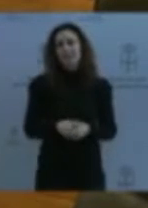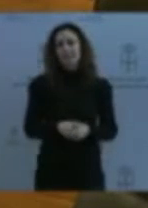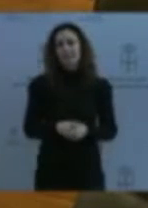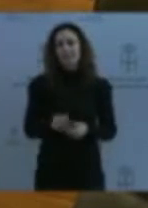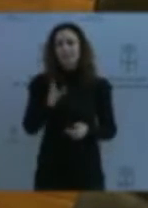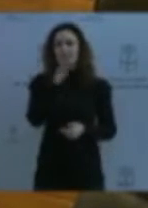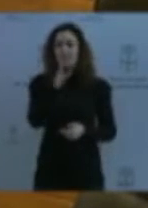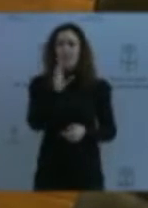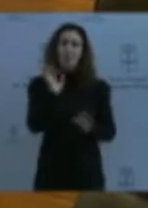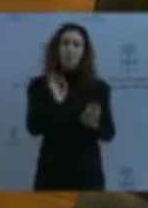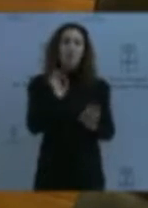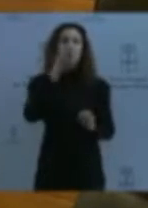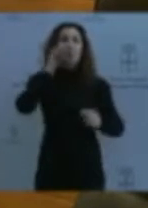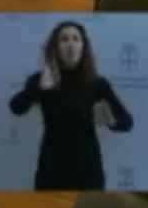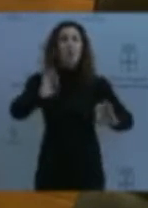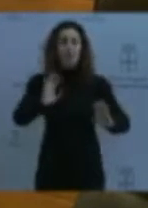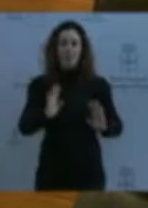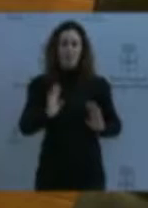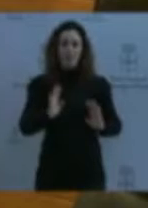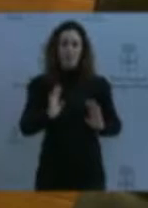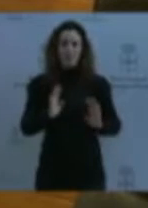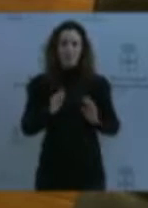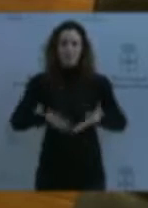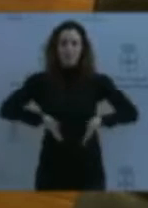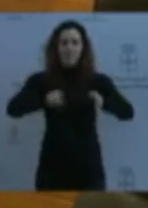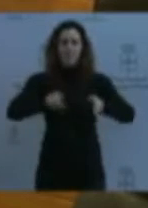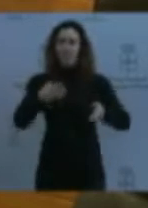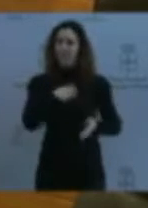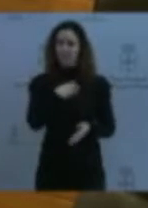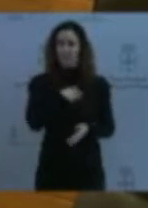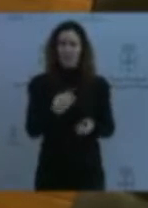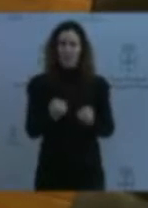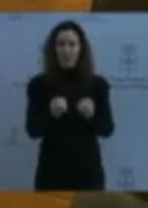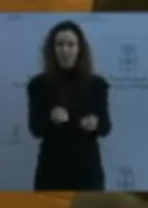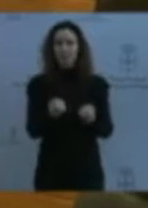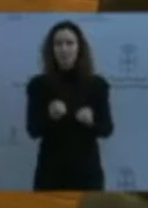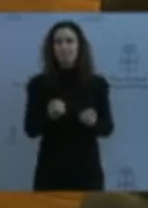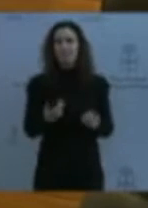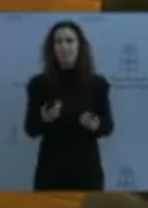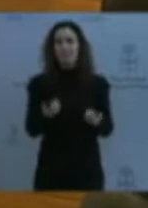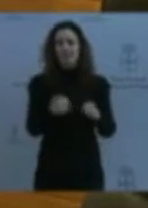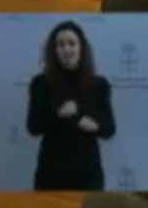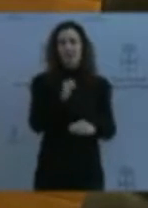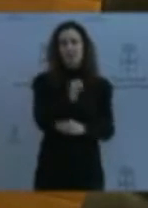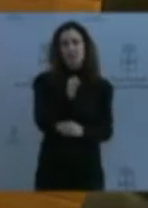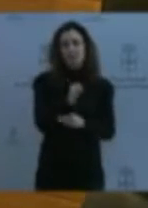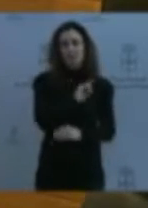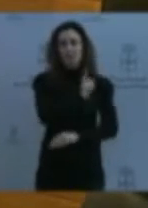el estado de las carreteras. También sufrieron cierres institutos, polideportivos, piscinas.